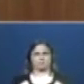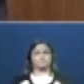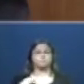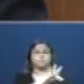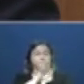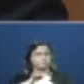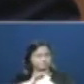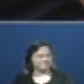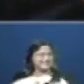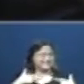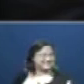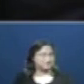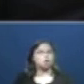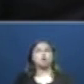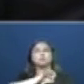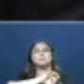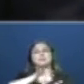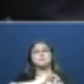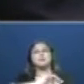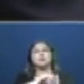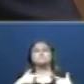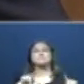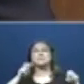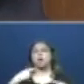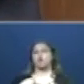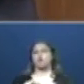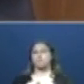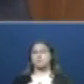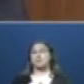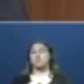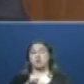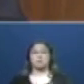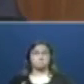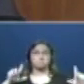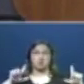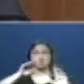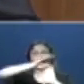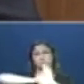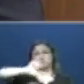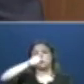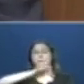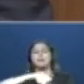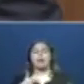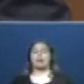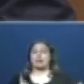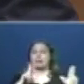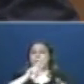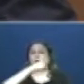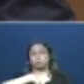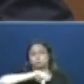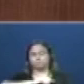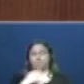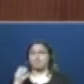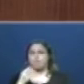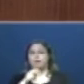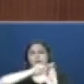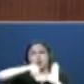refiere al sector servicios en materia de comercio el nuevo marco Estatal de liberalización nos ha llevado a Mod nuestra ley y